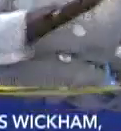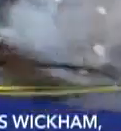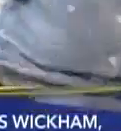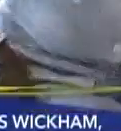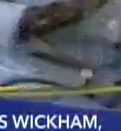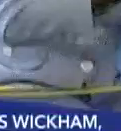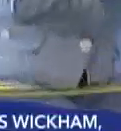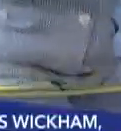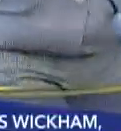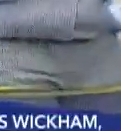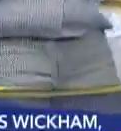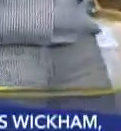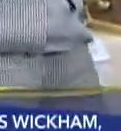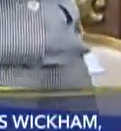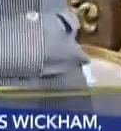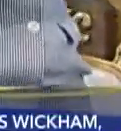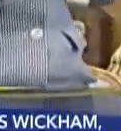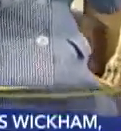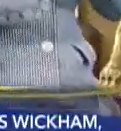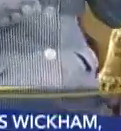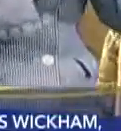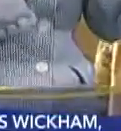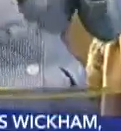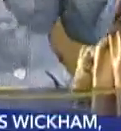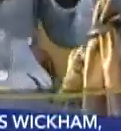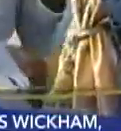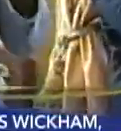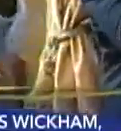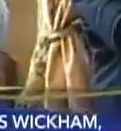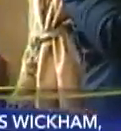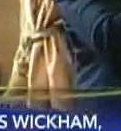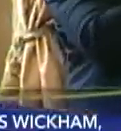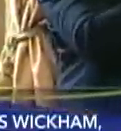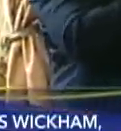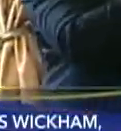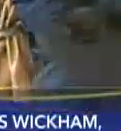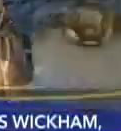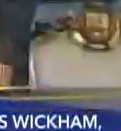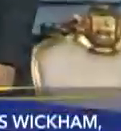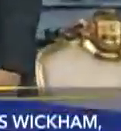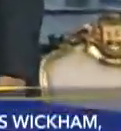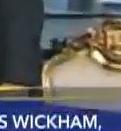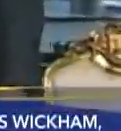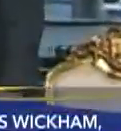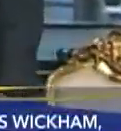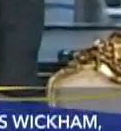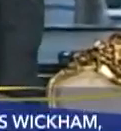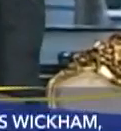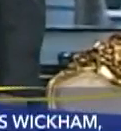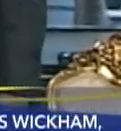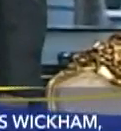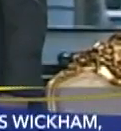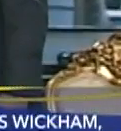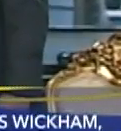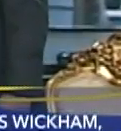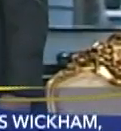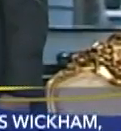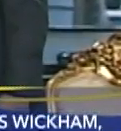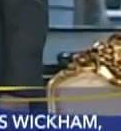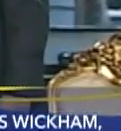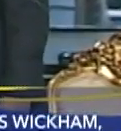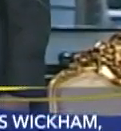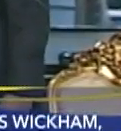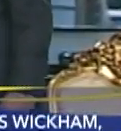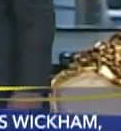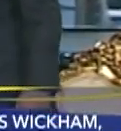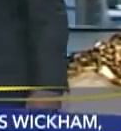Han sido las palabras del excelentísimo señor Andreas Wickham, embajador extraordinario y plenipotenciario